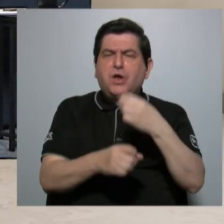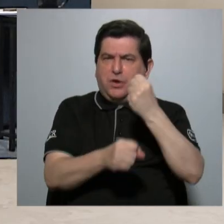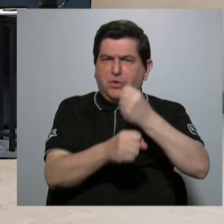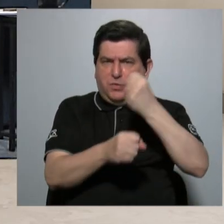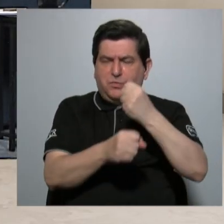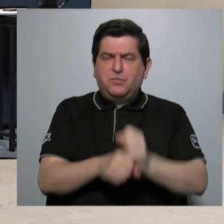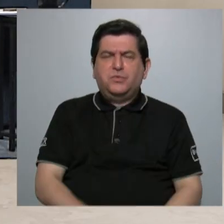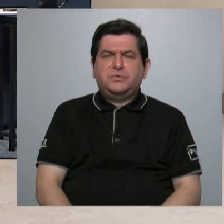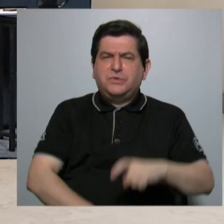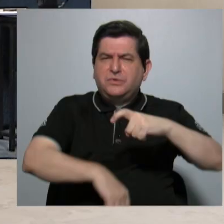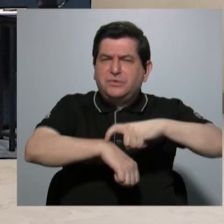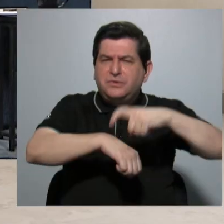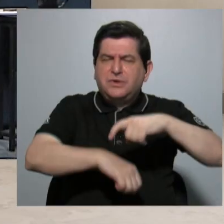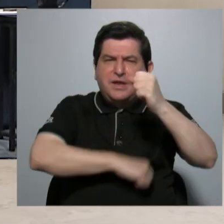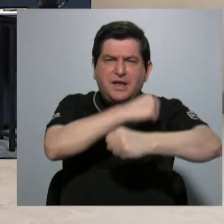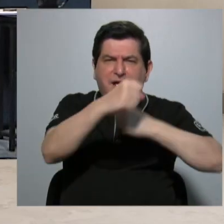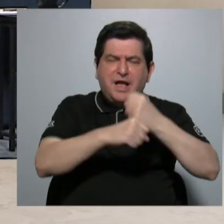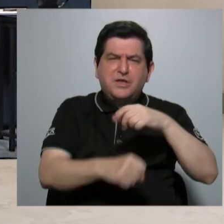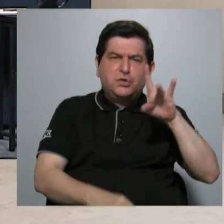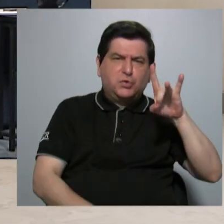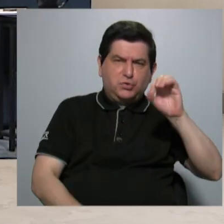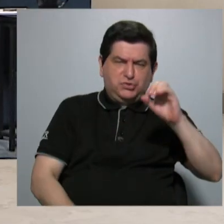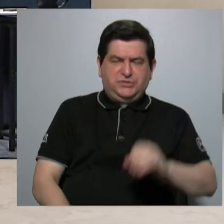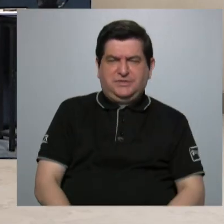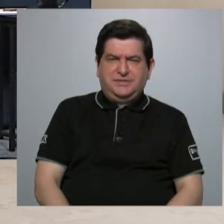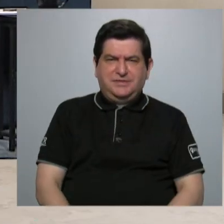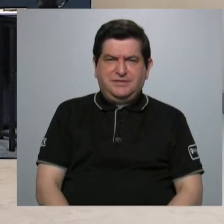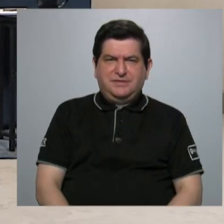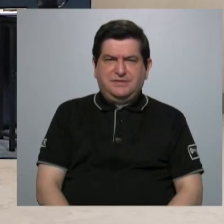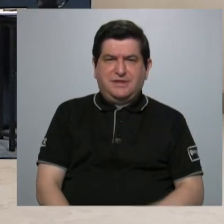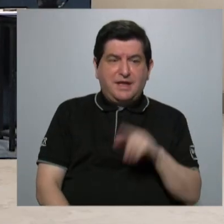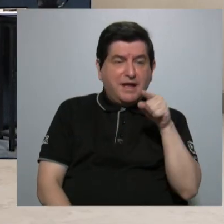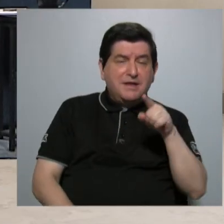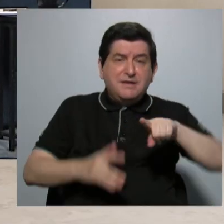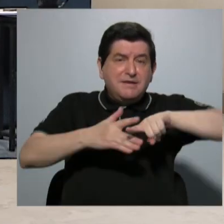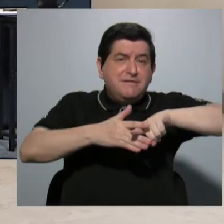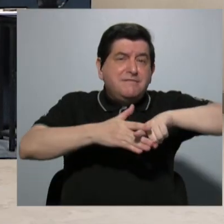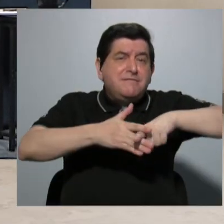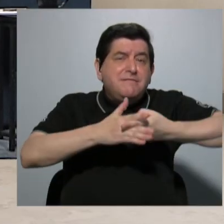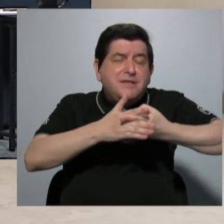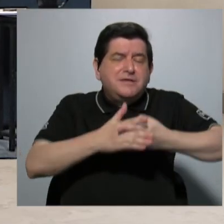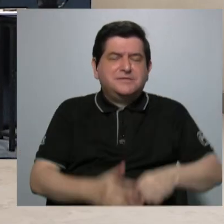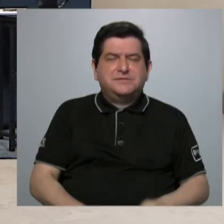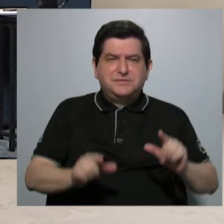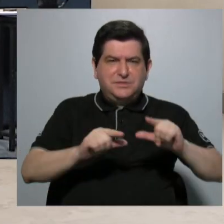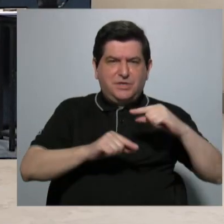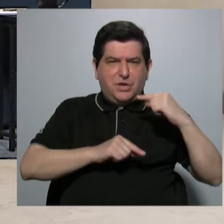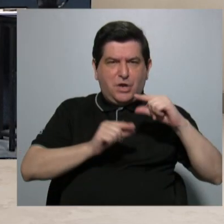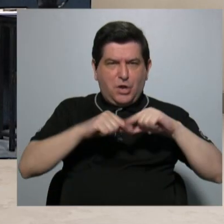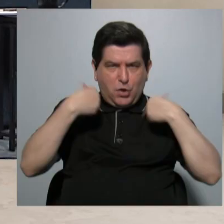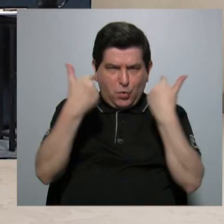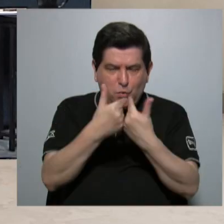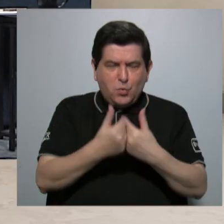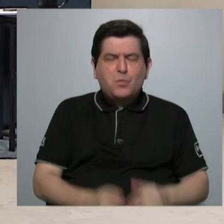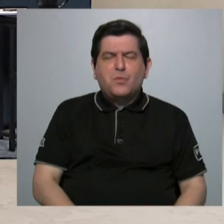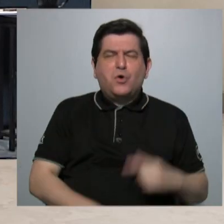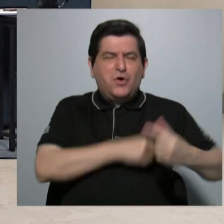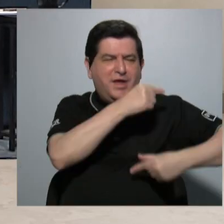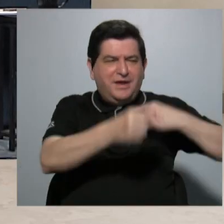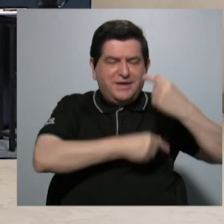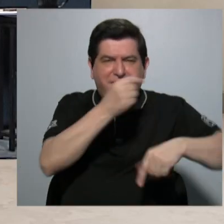periodo, que eso es la década de los 80s, en un periodo en que nace una generación